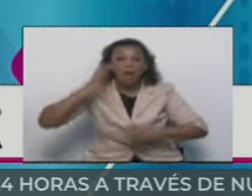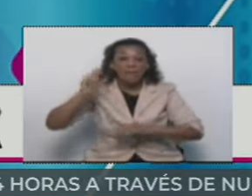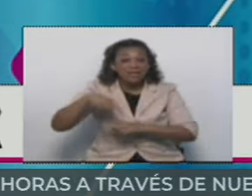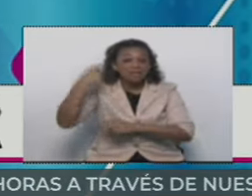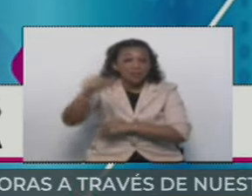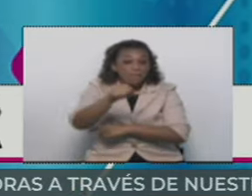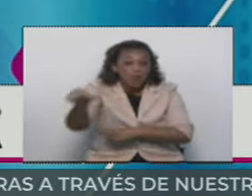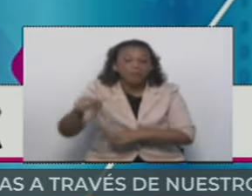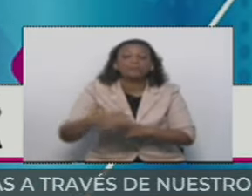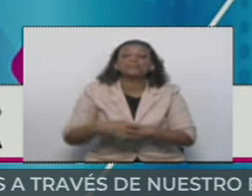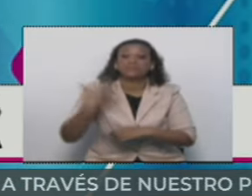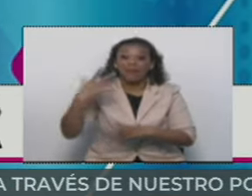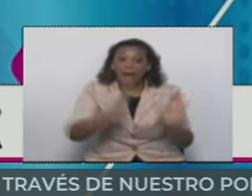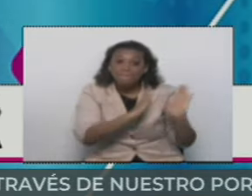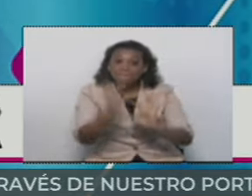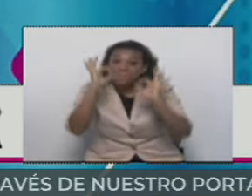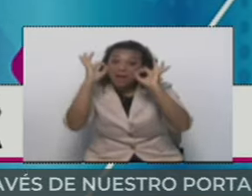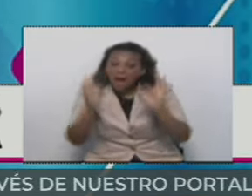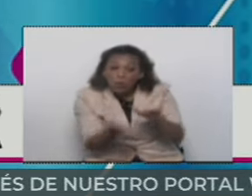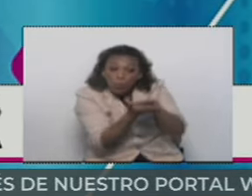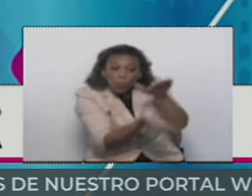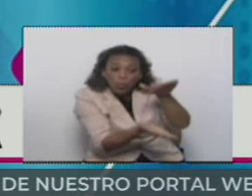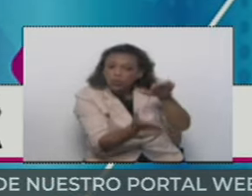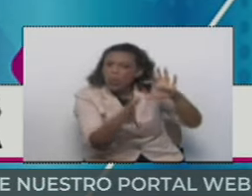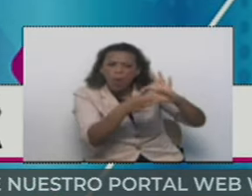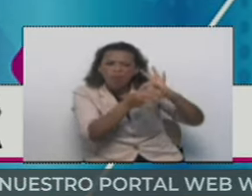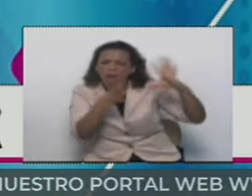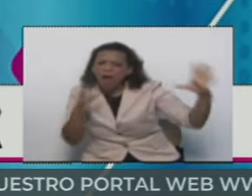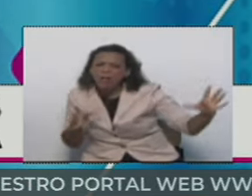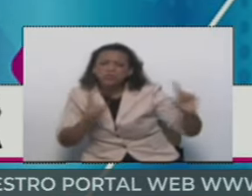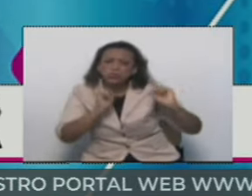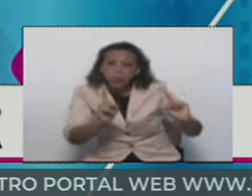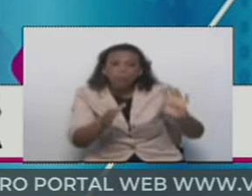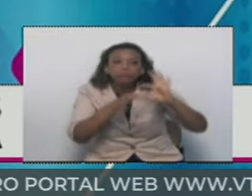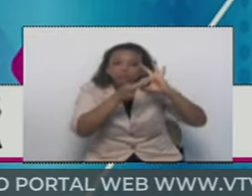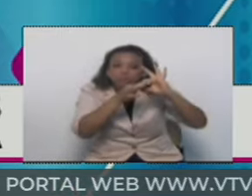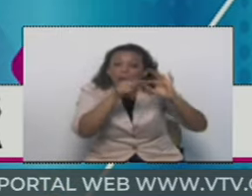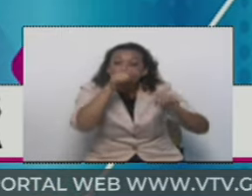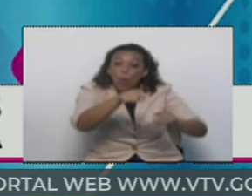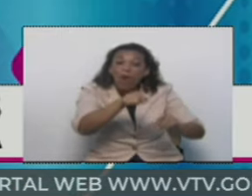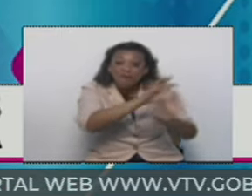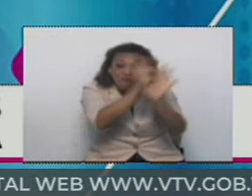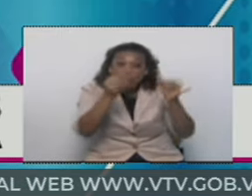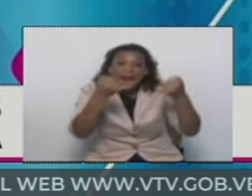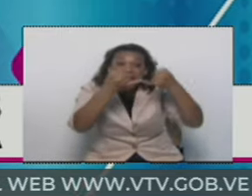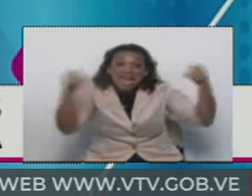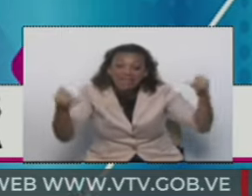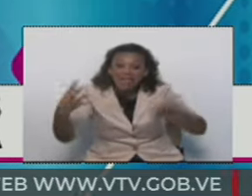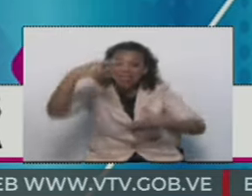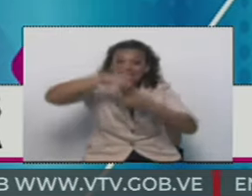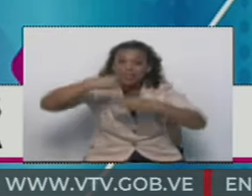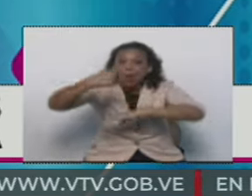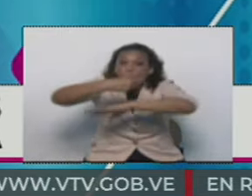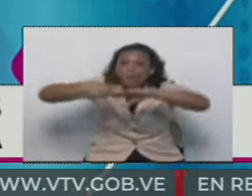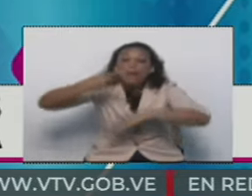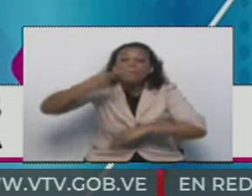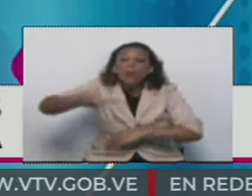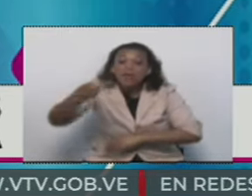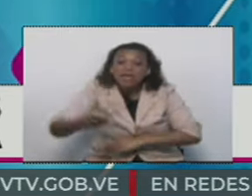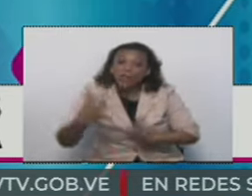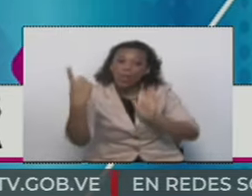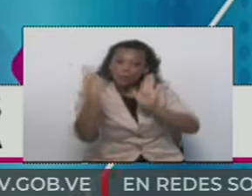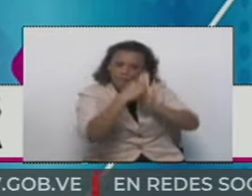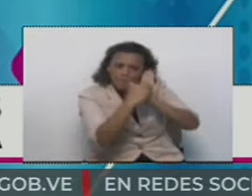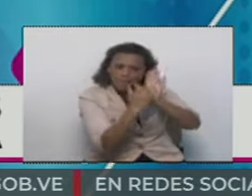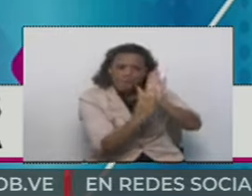importante es que ese plan concreto no queda aislado como algo de lo local, sino que va a pasar a ser un lineamiento integral de políticas públicas en un